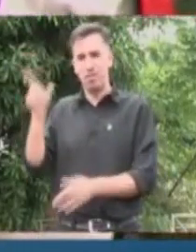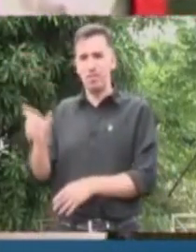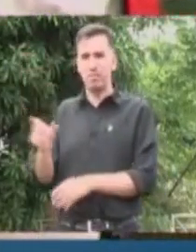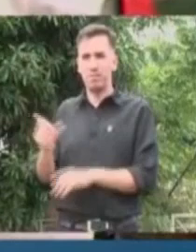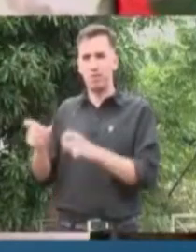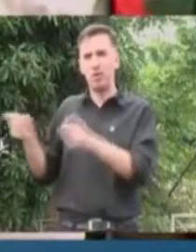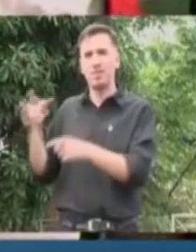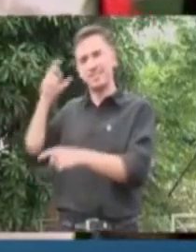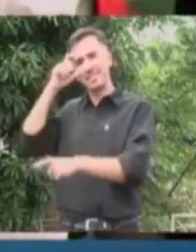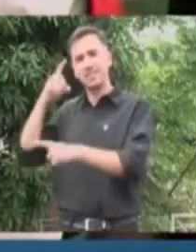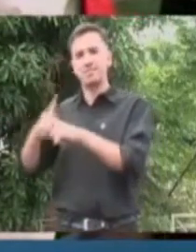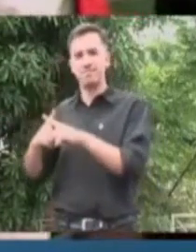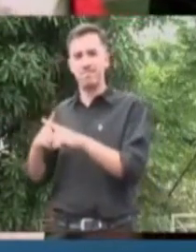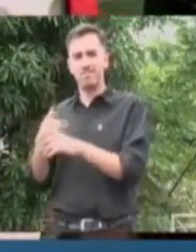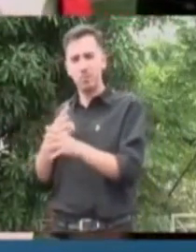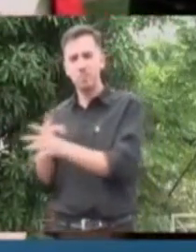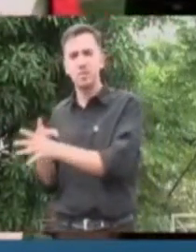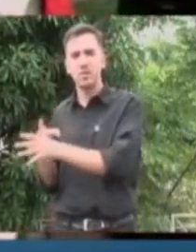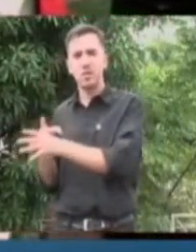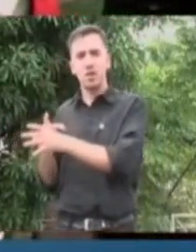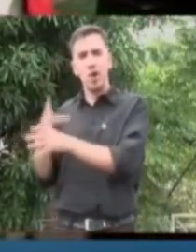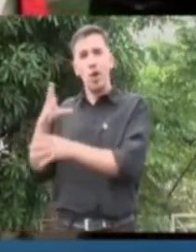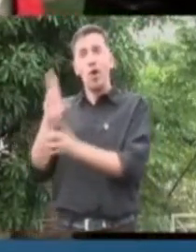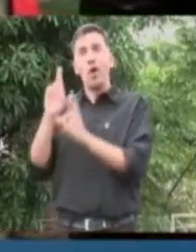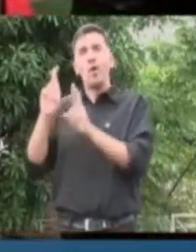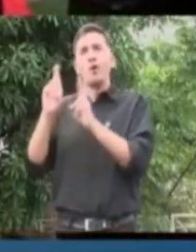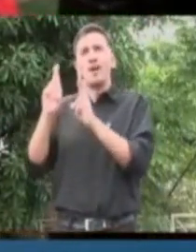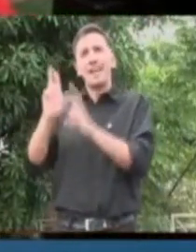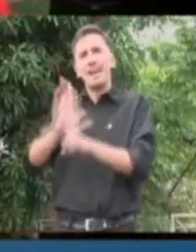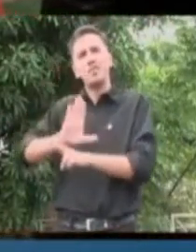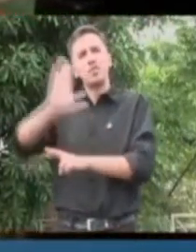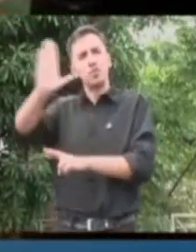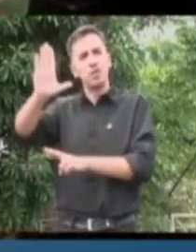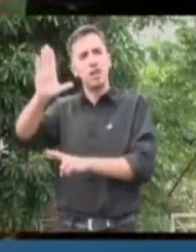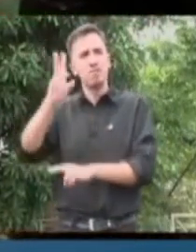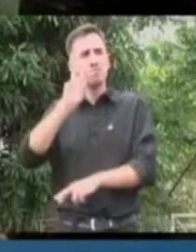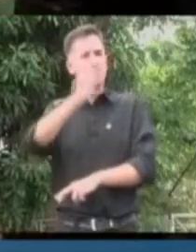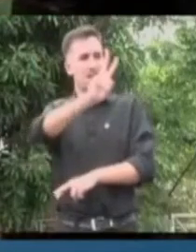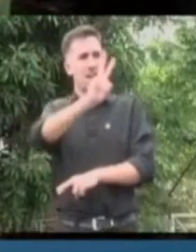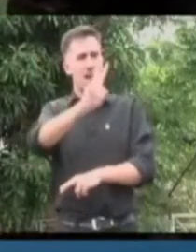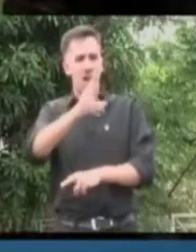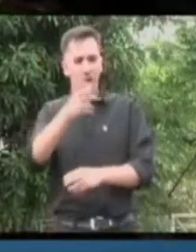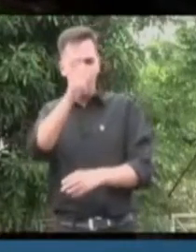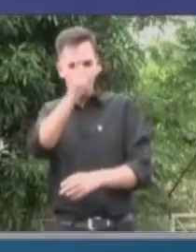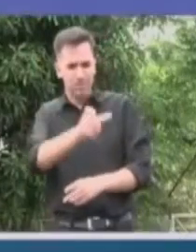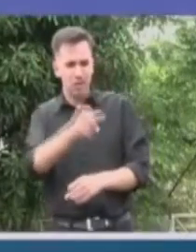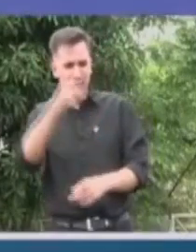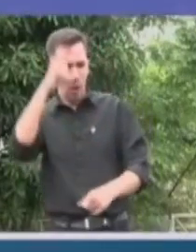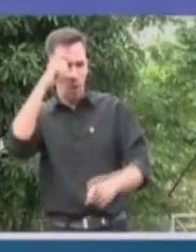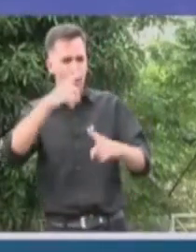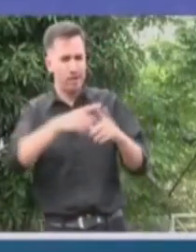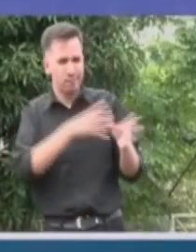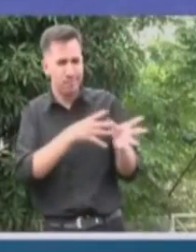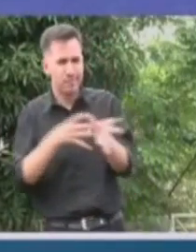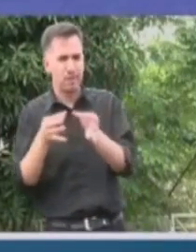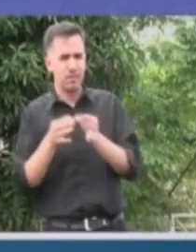Algún día, ojalá, un niño de hoy de 14 años, cuando reconozca a un héroe de Malvinas, le